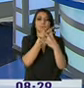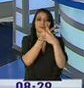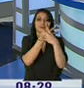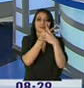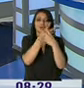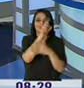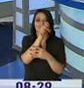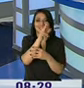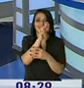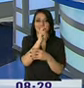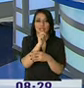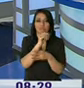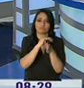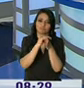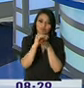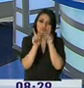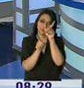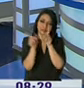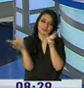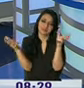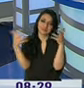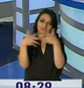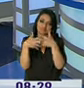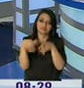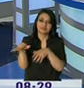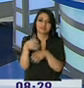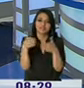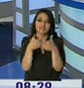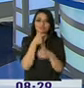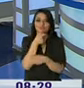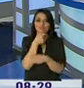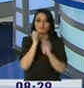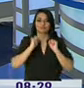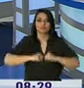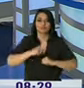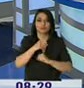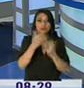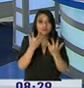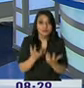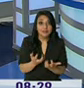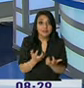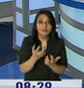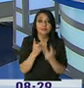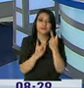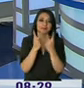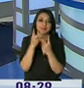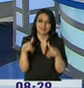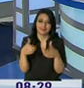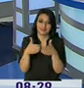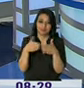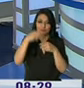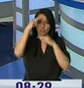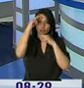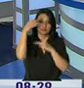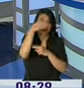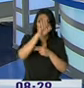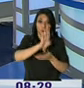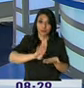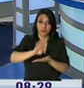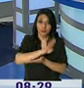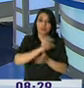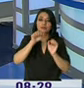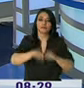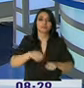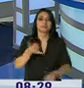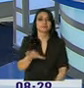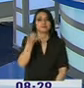Les invitamos a todos los vecinos a formar parte de nuestro reportaje. Si usted desea que un equipo de noticias llegue a su vecindario, comuníquese